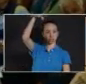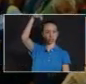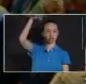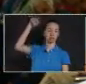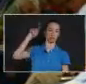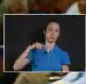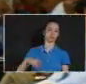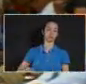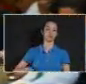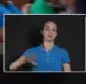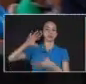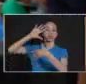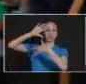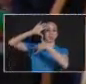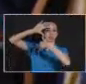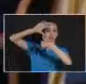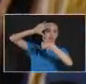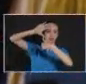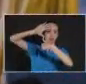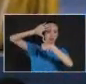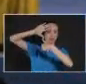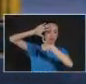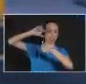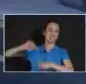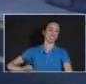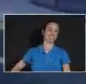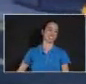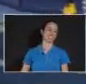como a unos 1000 kilómetros del Polo Norte.